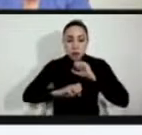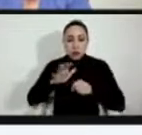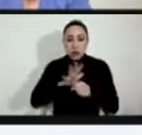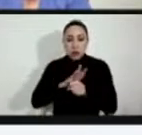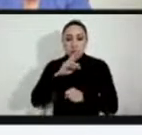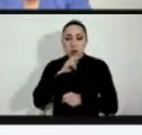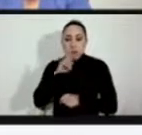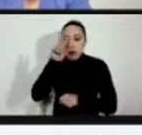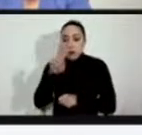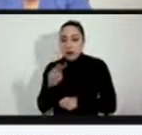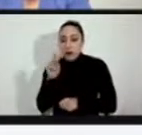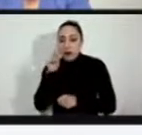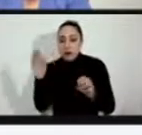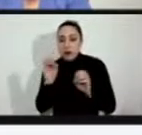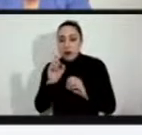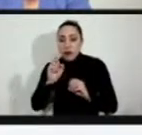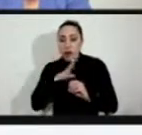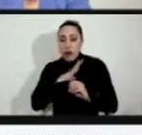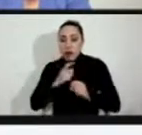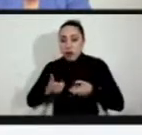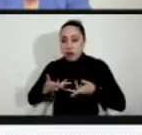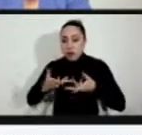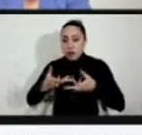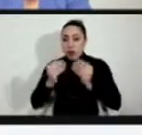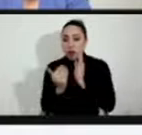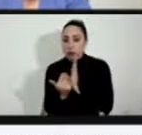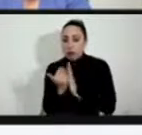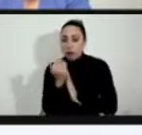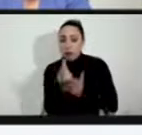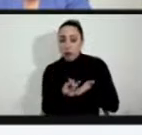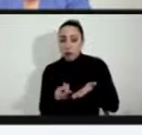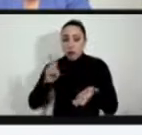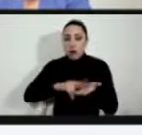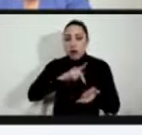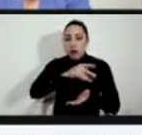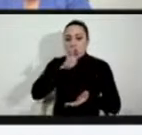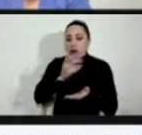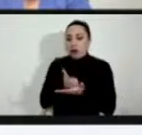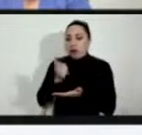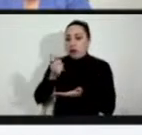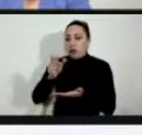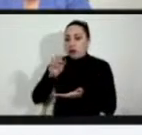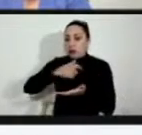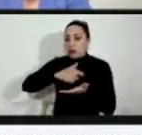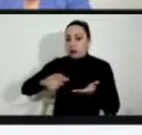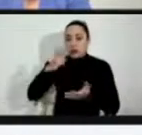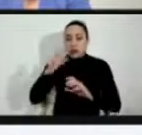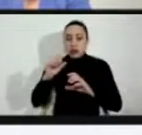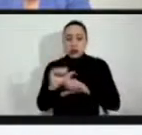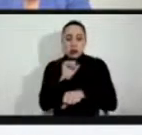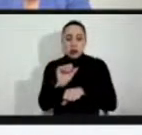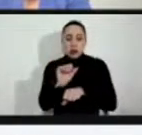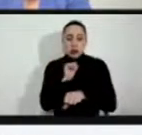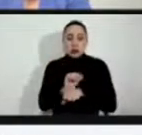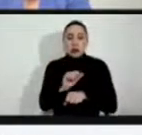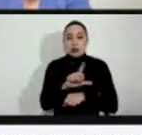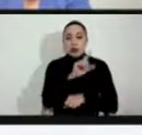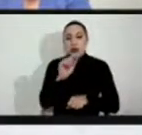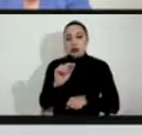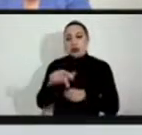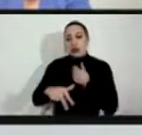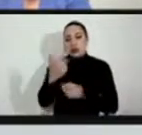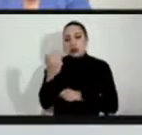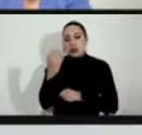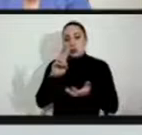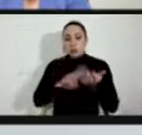sobreprecio excesivo que generó la compra de estas unidades. En consecuencia, el 1 de octubre del 2020, este Congreso de la